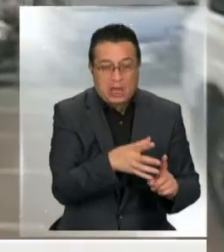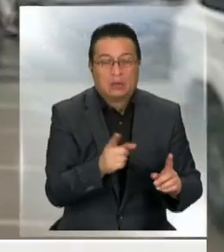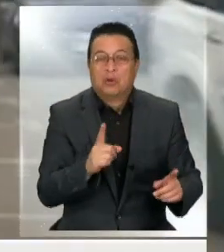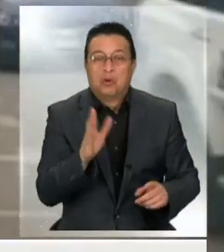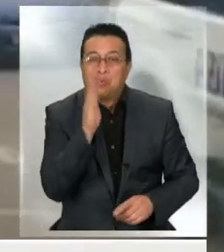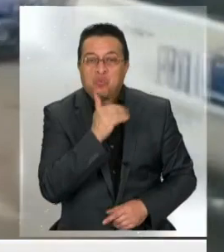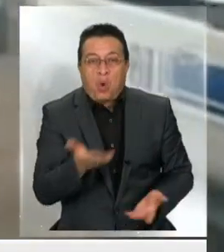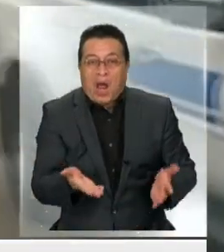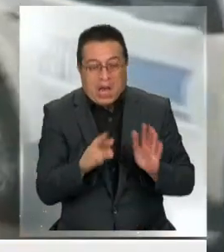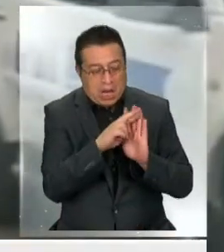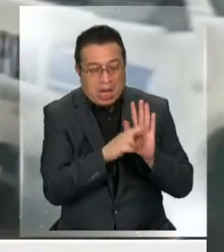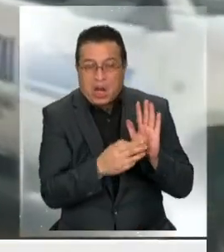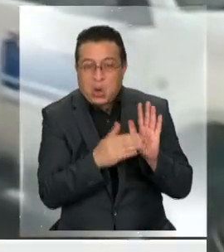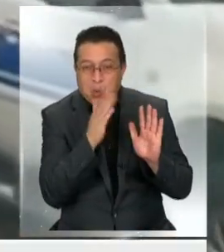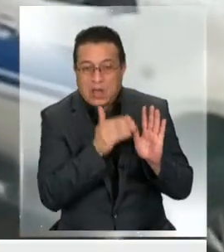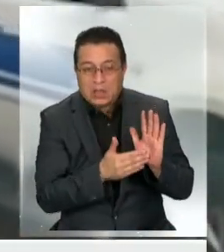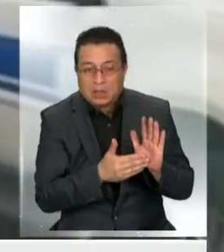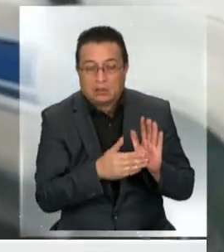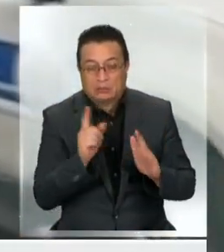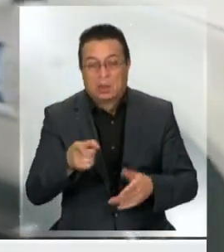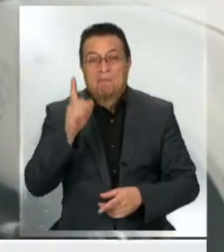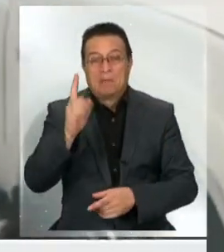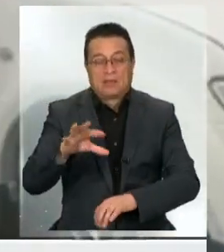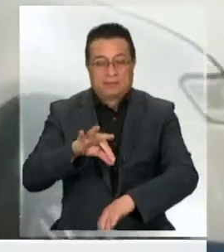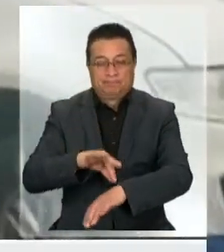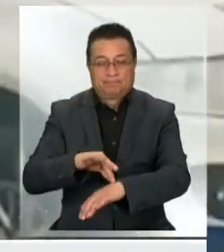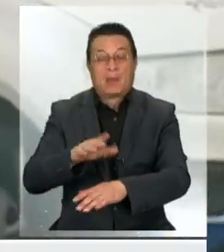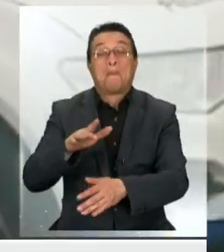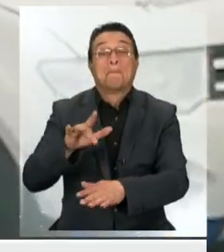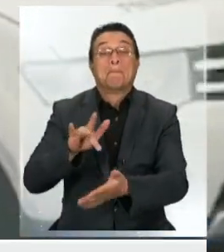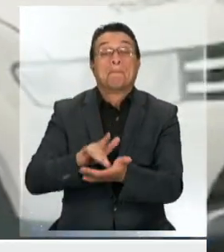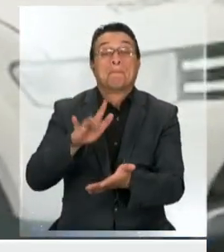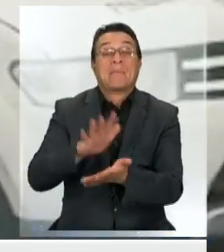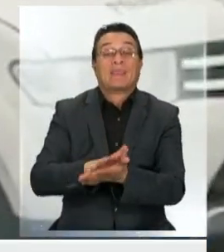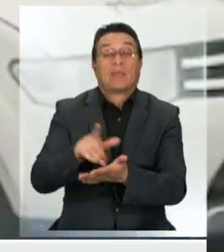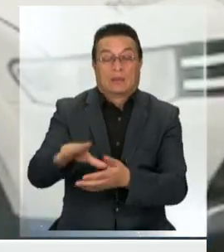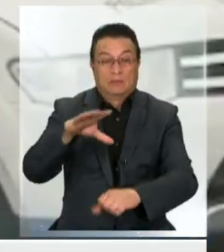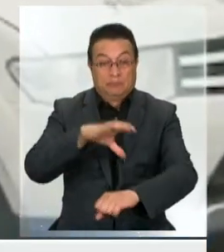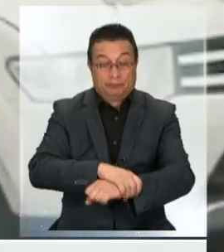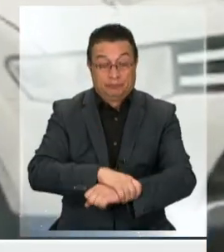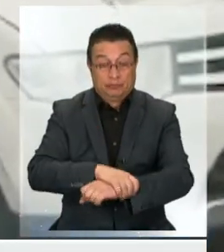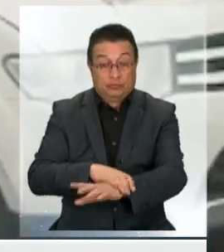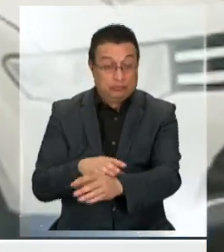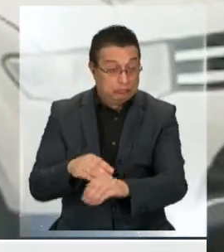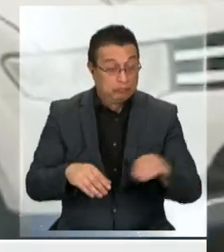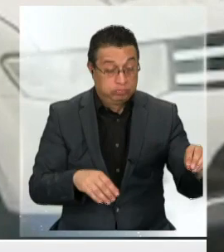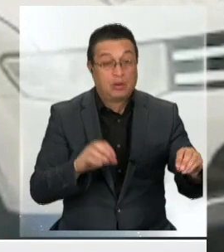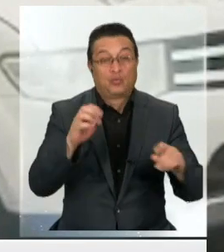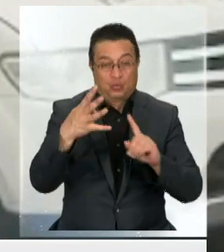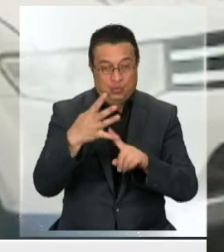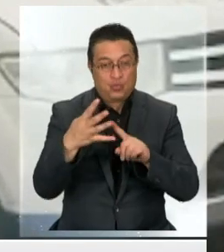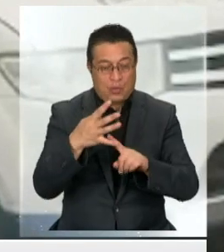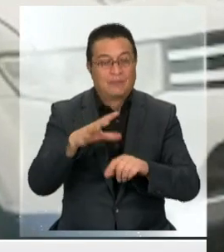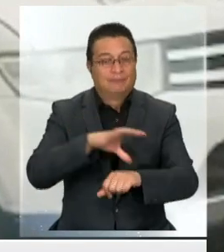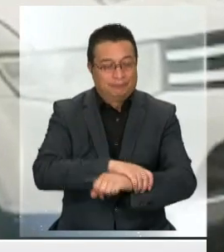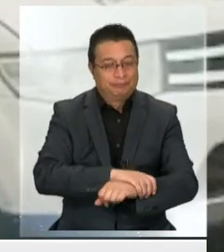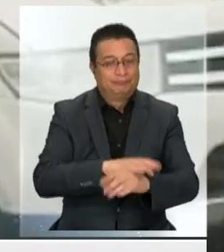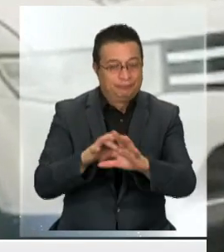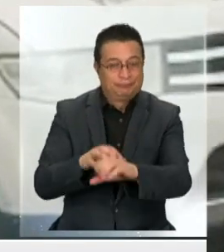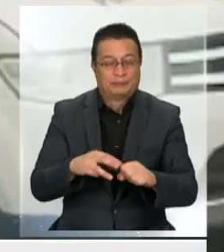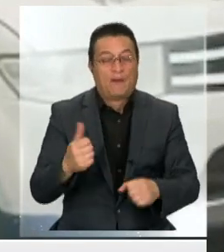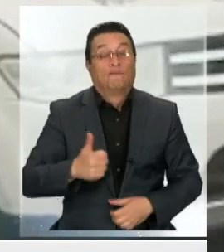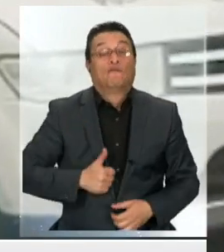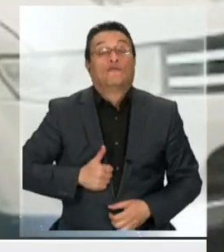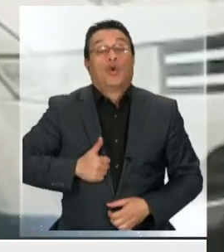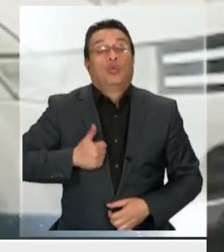Los imputados presentaban una orden de detención pendiente. Al rato de ser capturados, se sumó un cuarto detenido, el que se entregó de